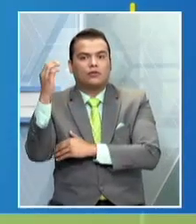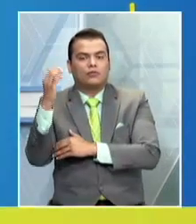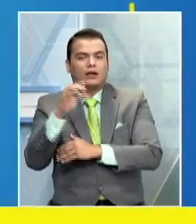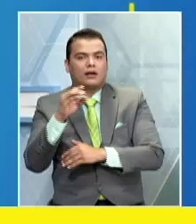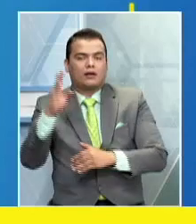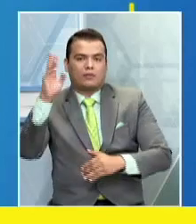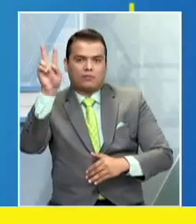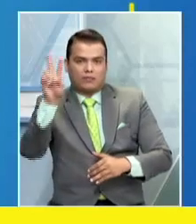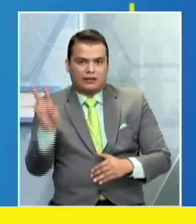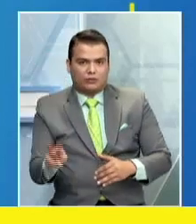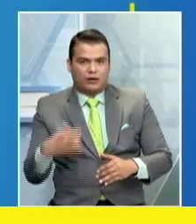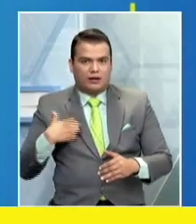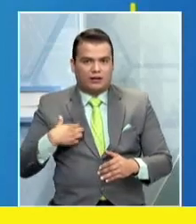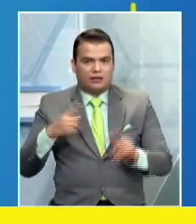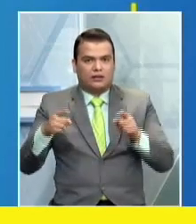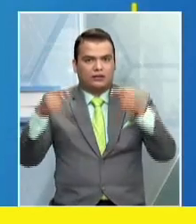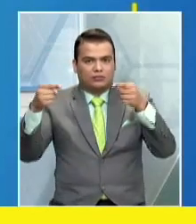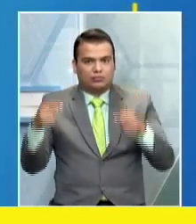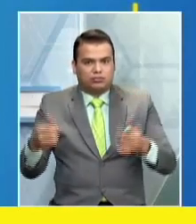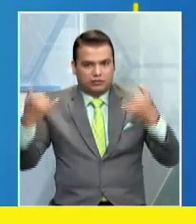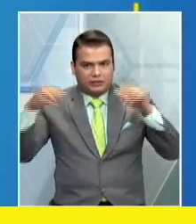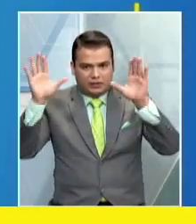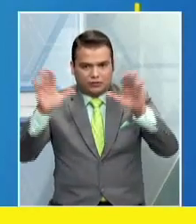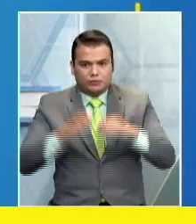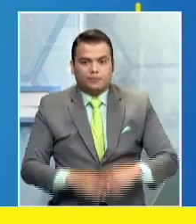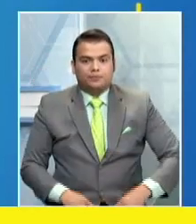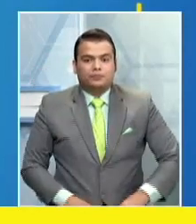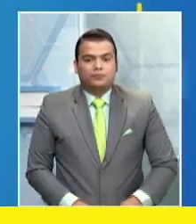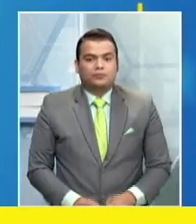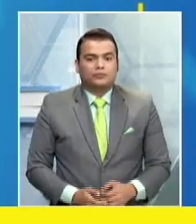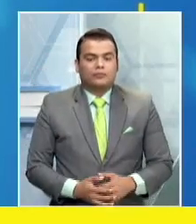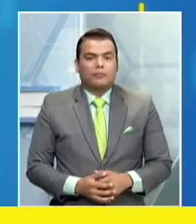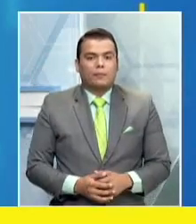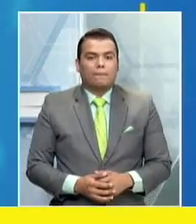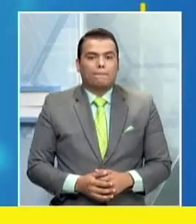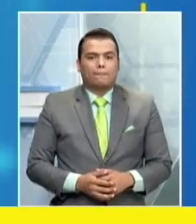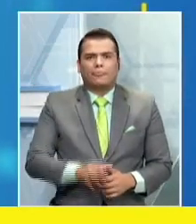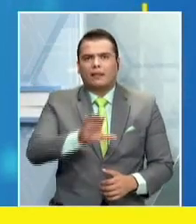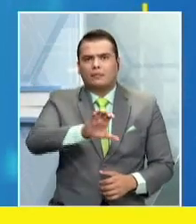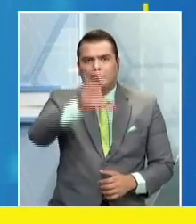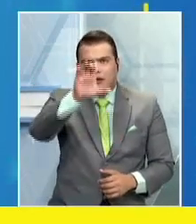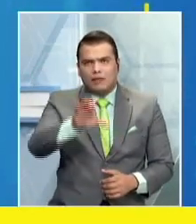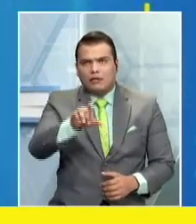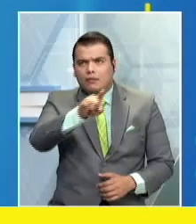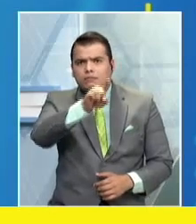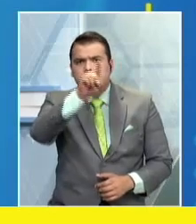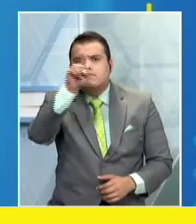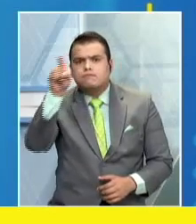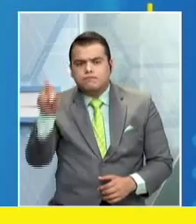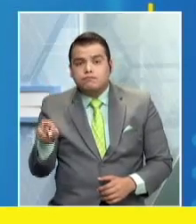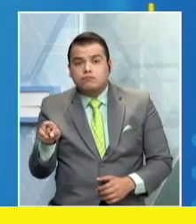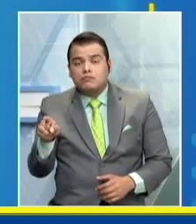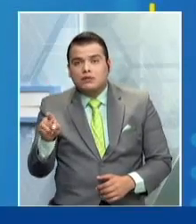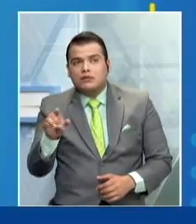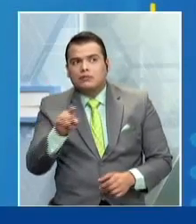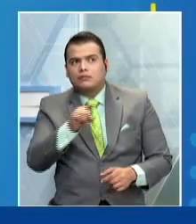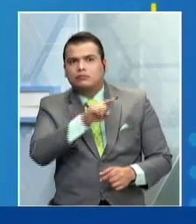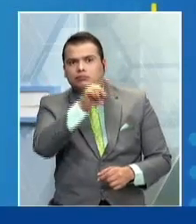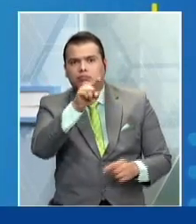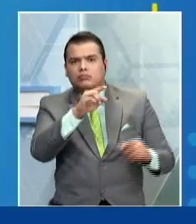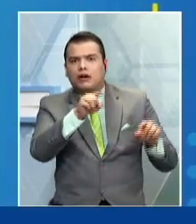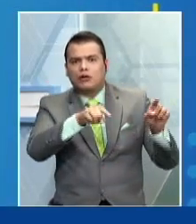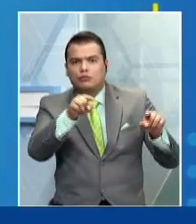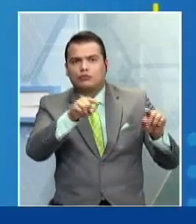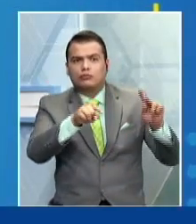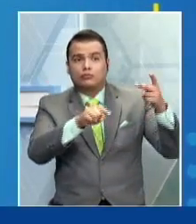estamos acortando diferencia con estos dos países, que si bien es cierto, el uno está rankeado número 2 en el